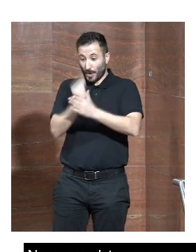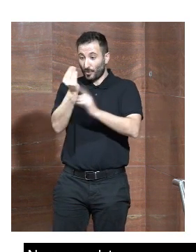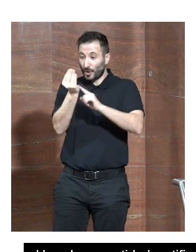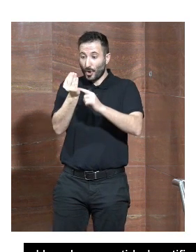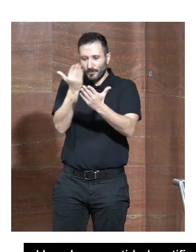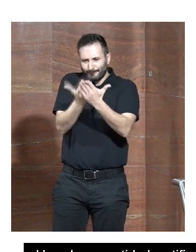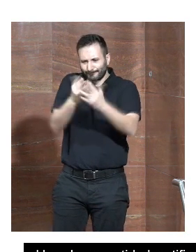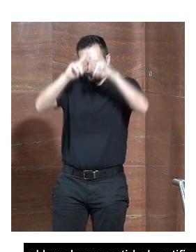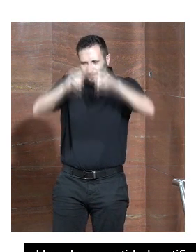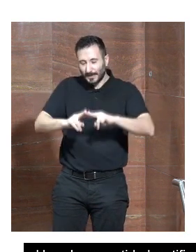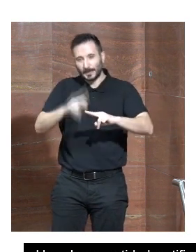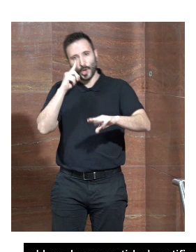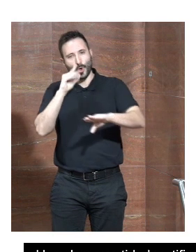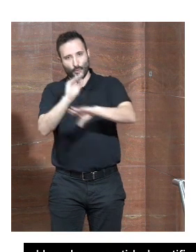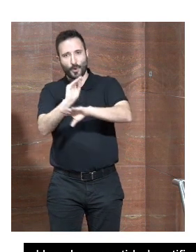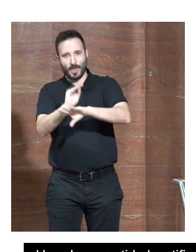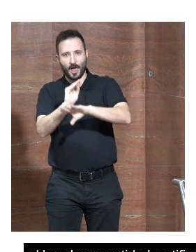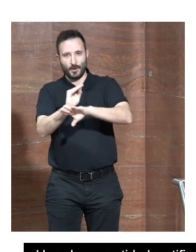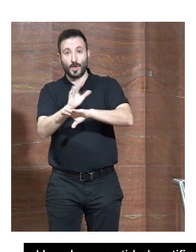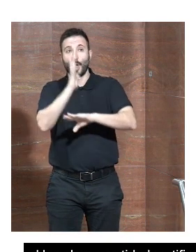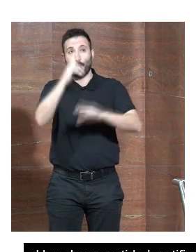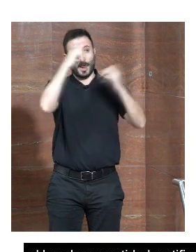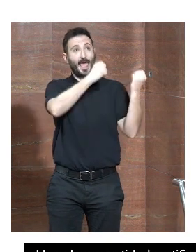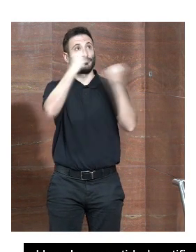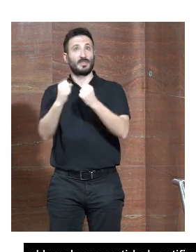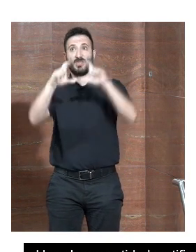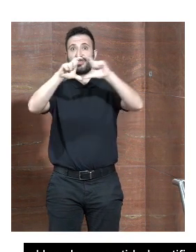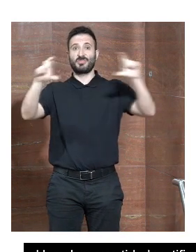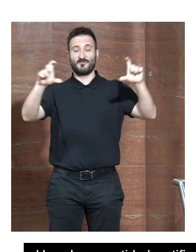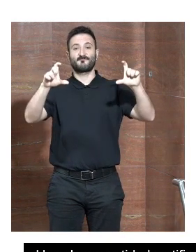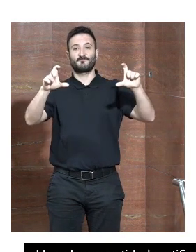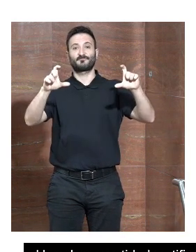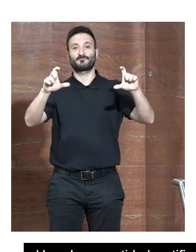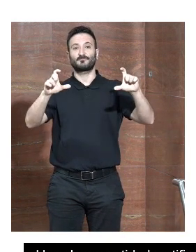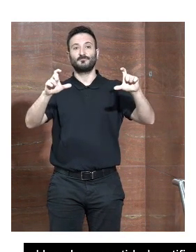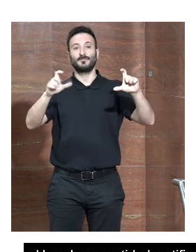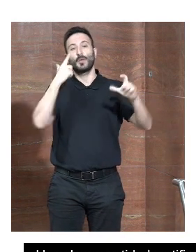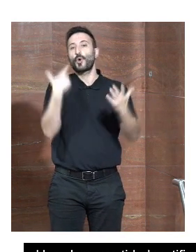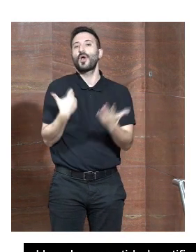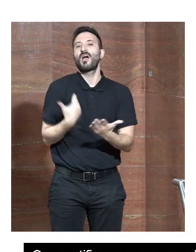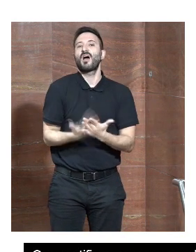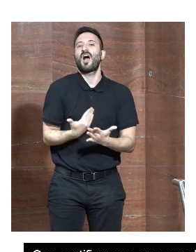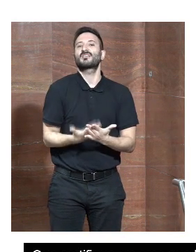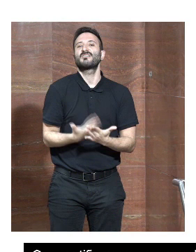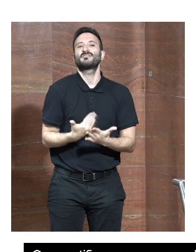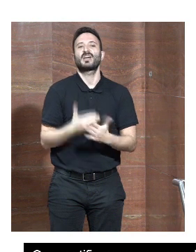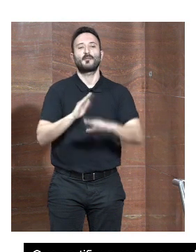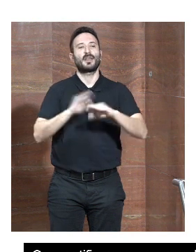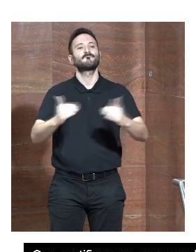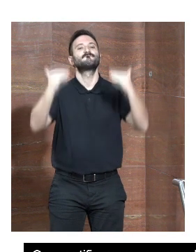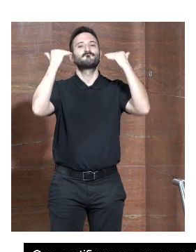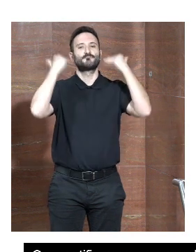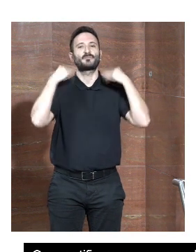tener mucha precaución con eso de las certificaciones. Lo que una entidad que resulte acreditada para poder expedir